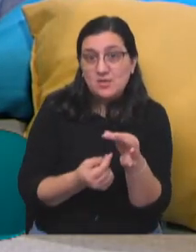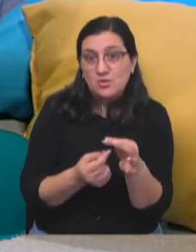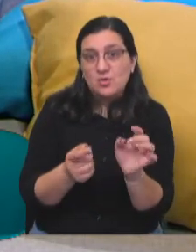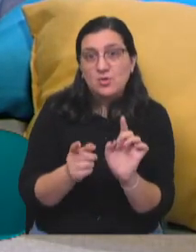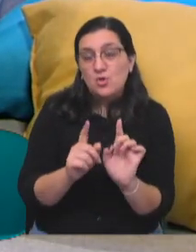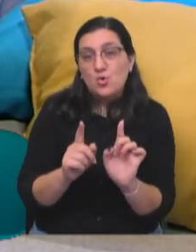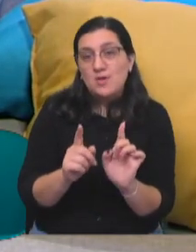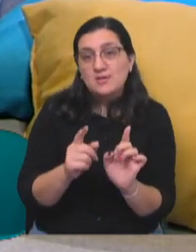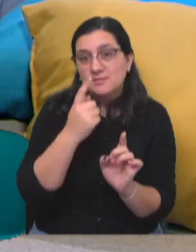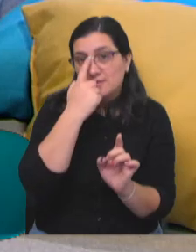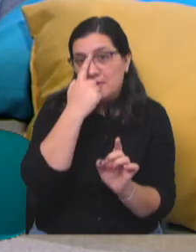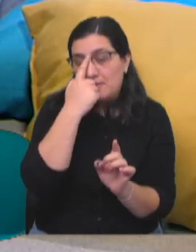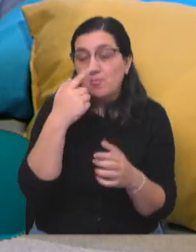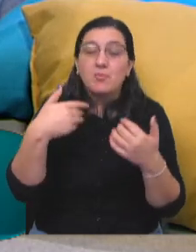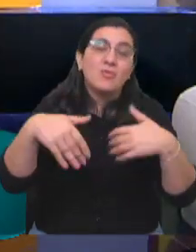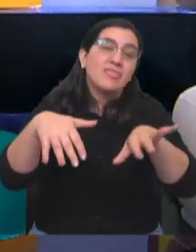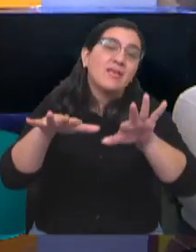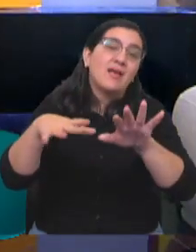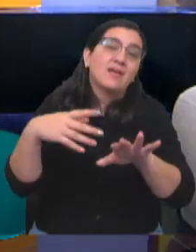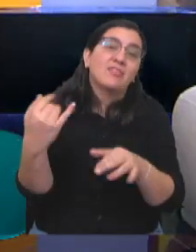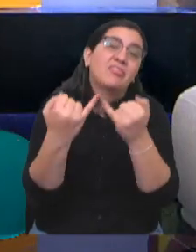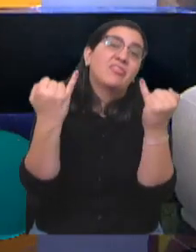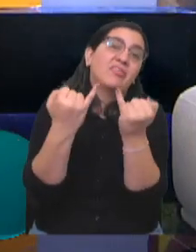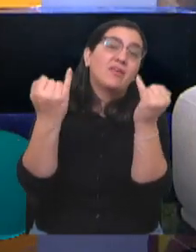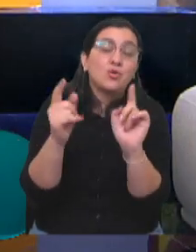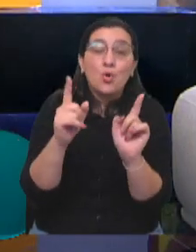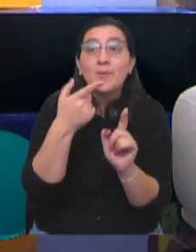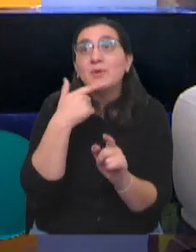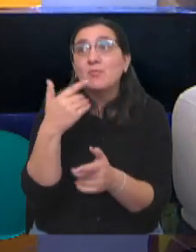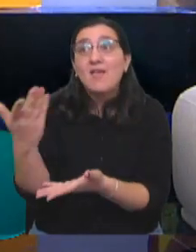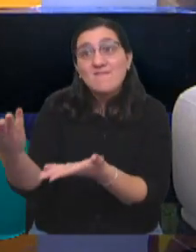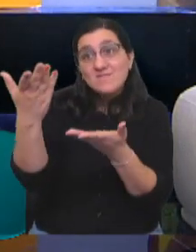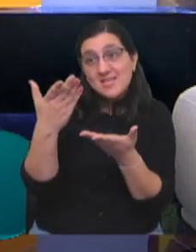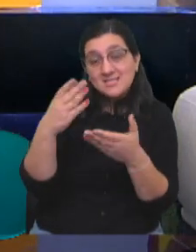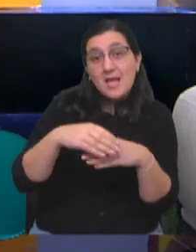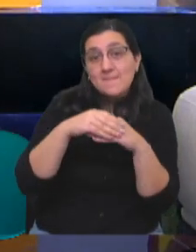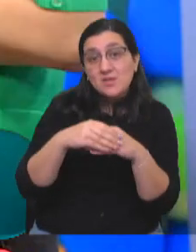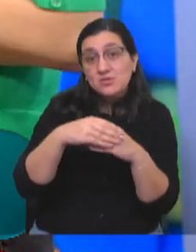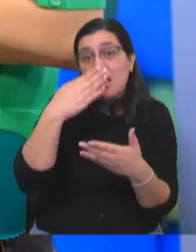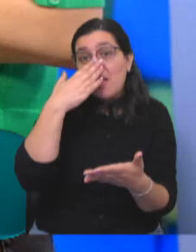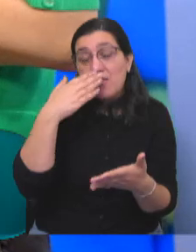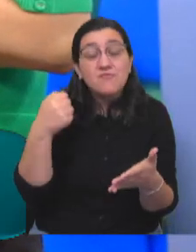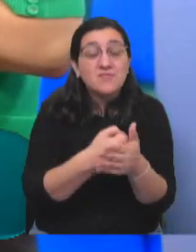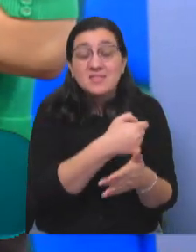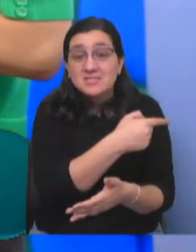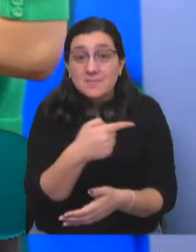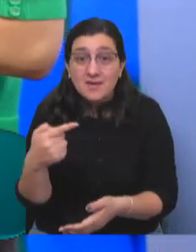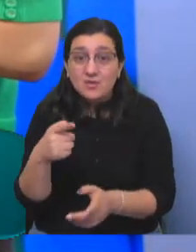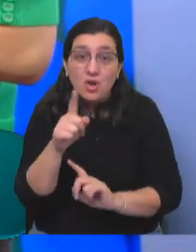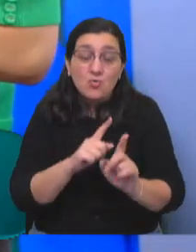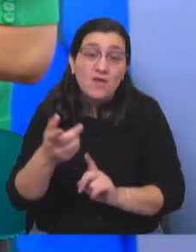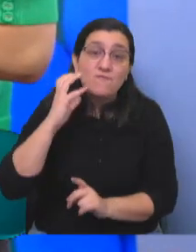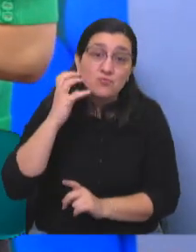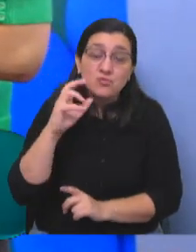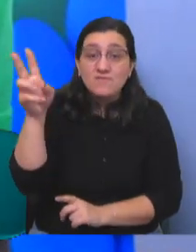como el jarrón que nosotros lo podemos tener con el tiempo. No, pero por ejemplo, invitás amigos el fin de a comer y bueno, tenés unas frutas y unas verduras,